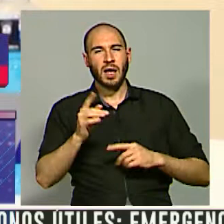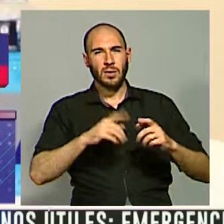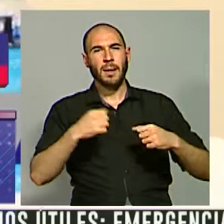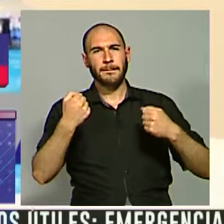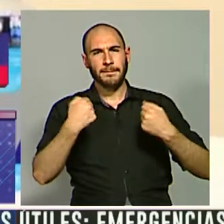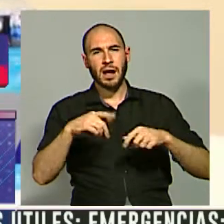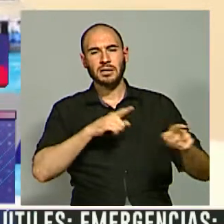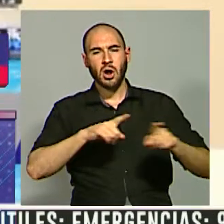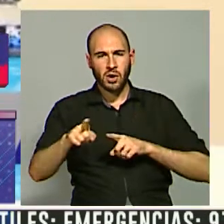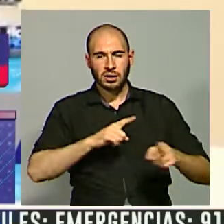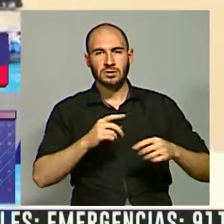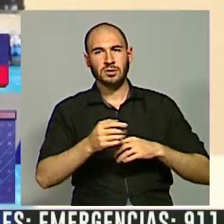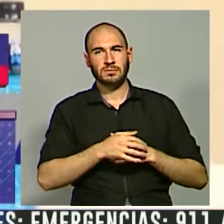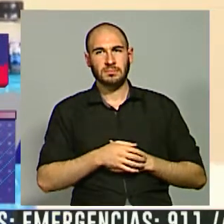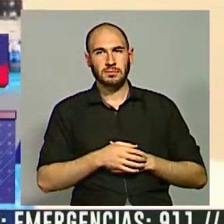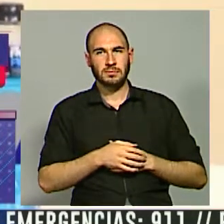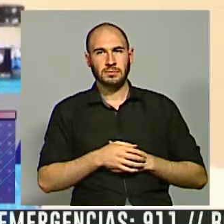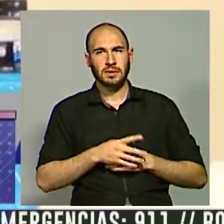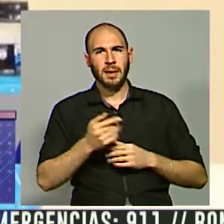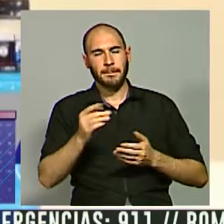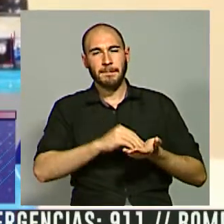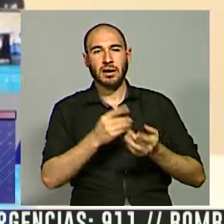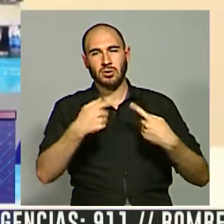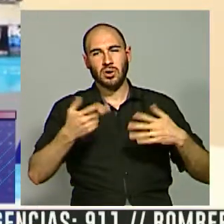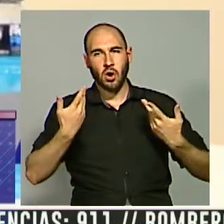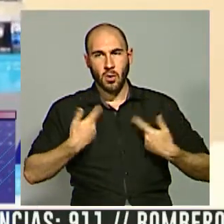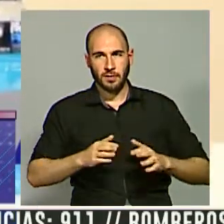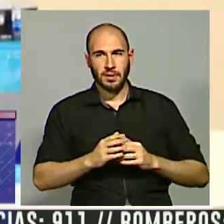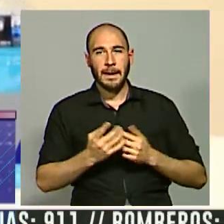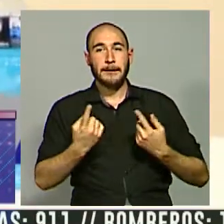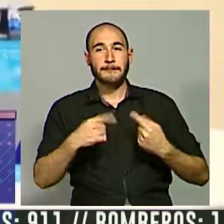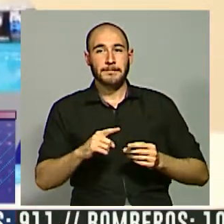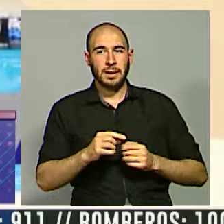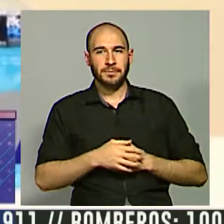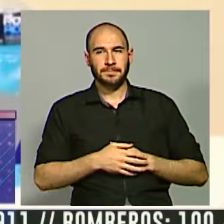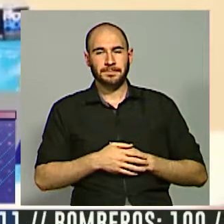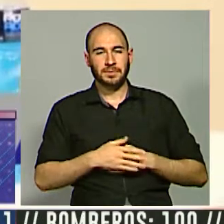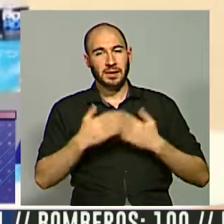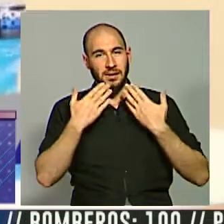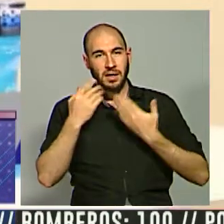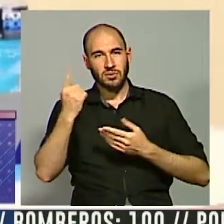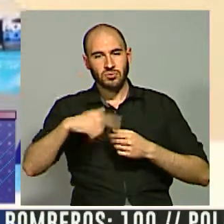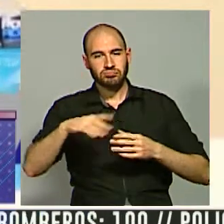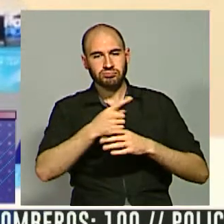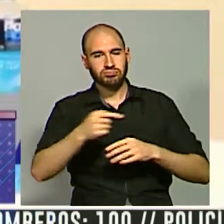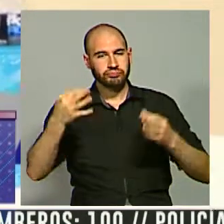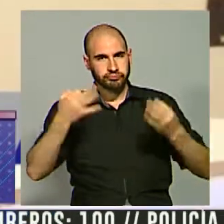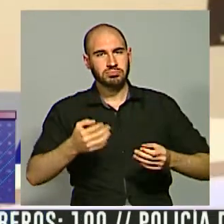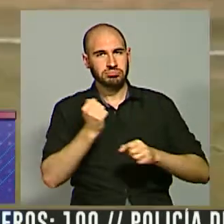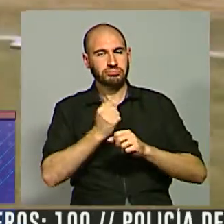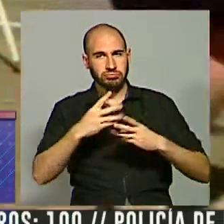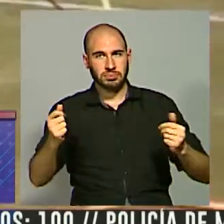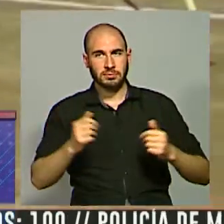alguna coordinación con el profe, más el video habitual, pero en general, gracias a Dios, pudimos terminar una buena semana de trabajo.